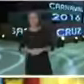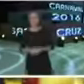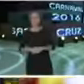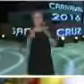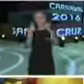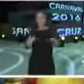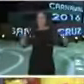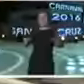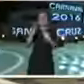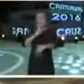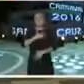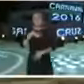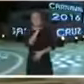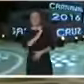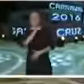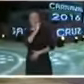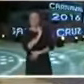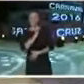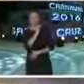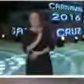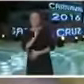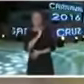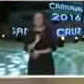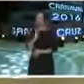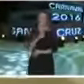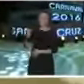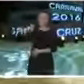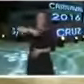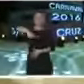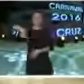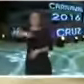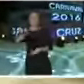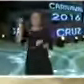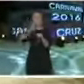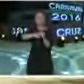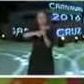mis canciones forman parte ya de tu